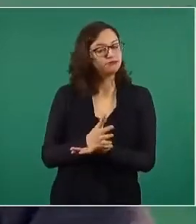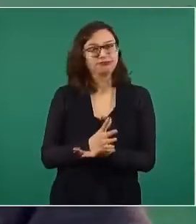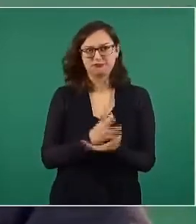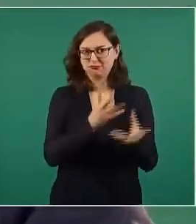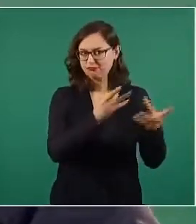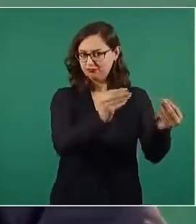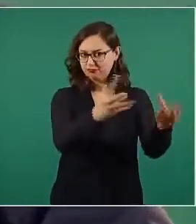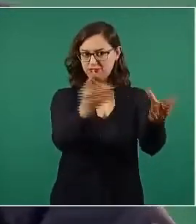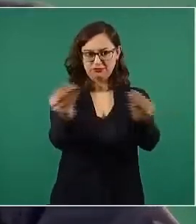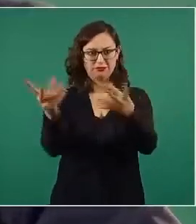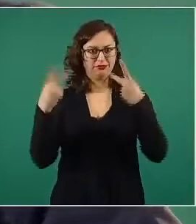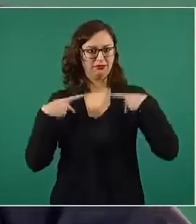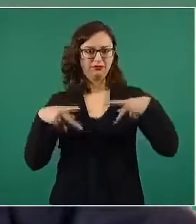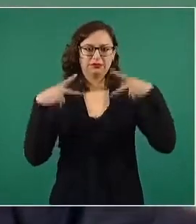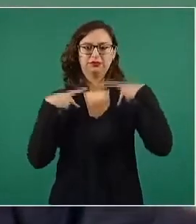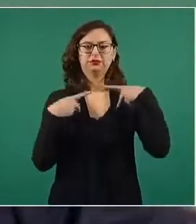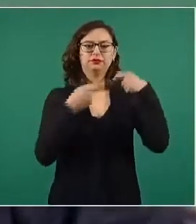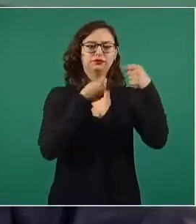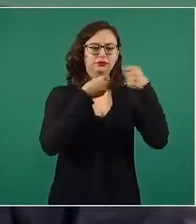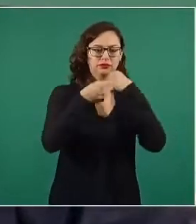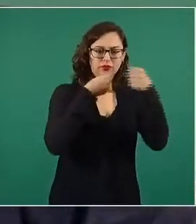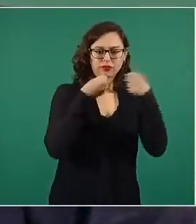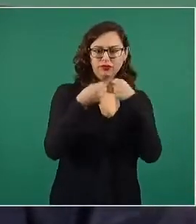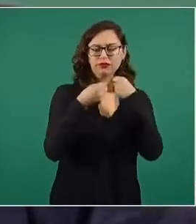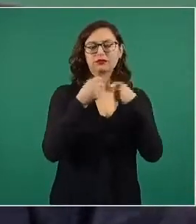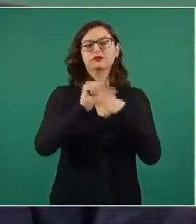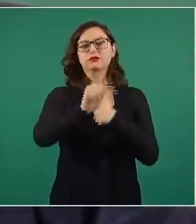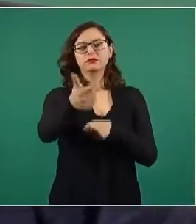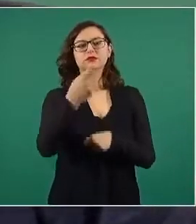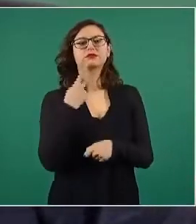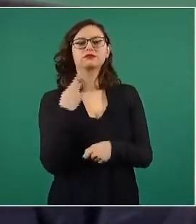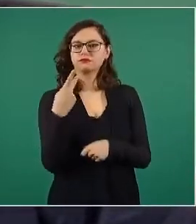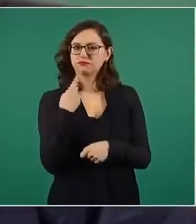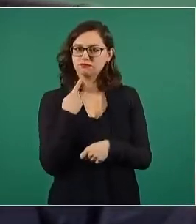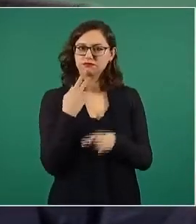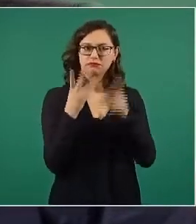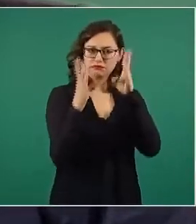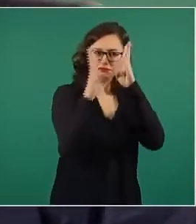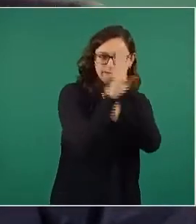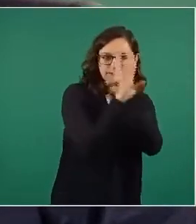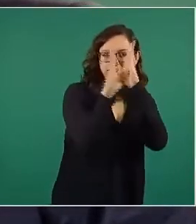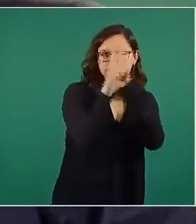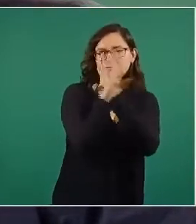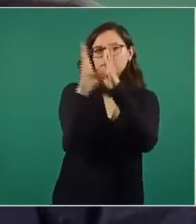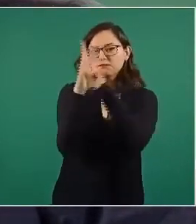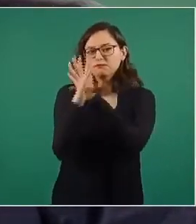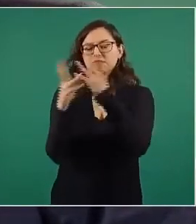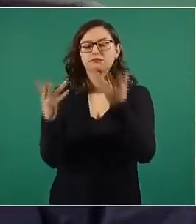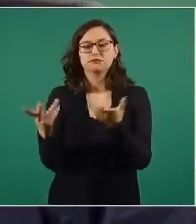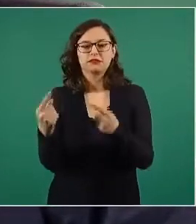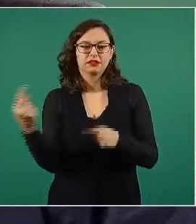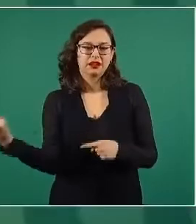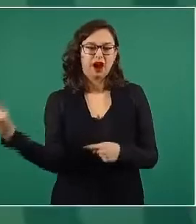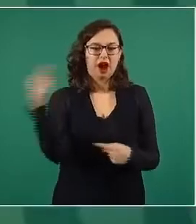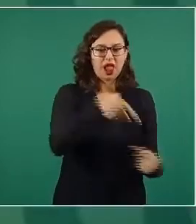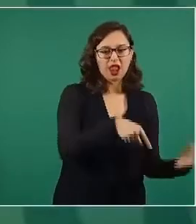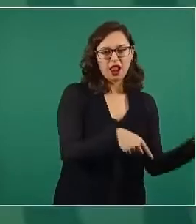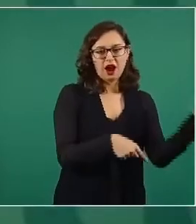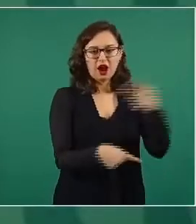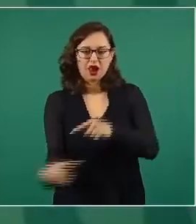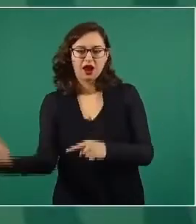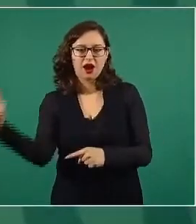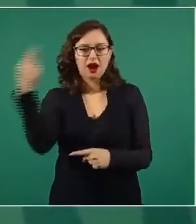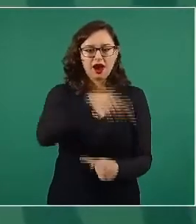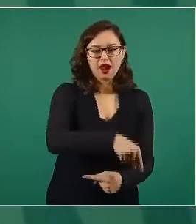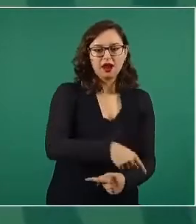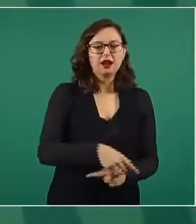más, periodistas, otros políticos, se espiaban entre ellos mismos,